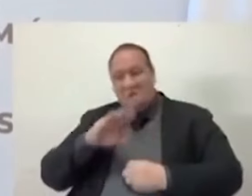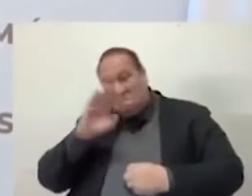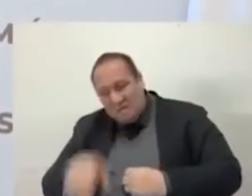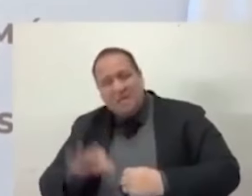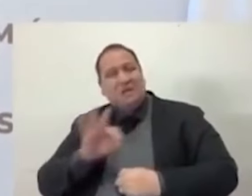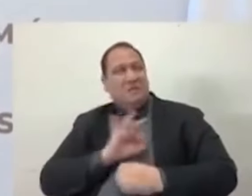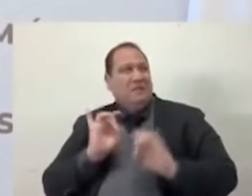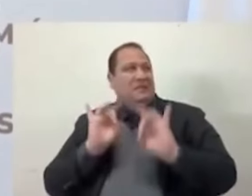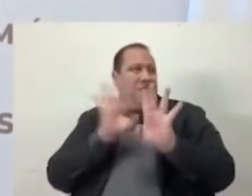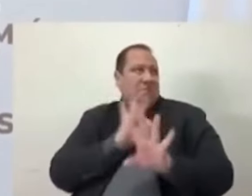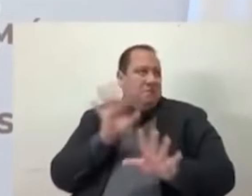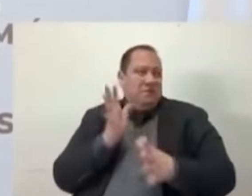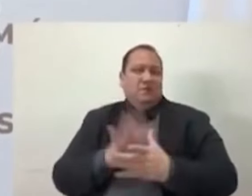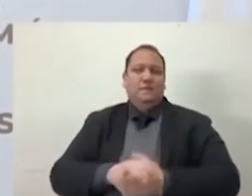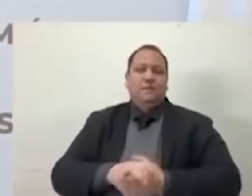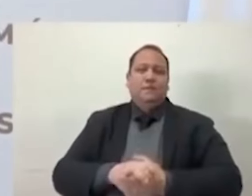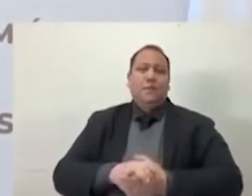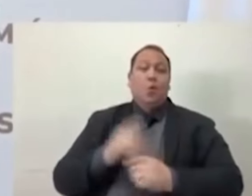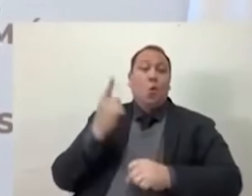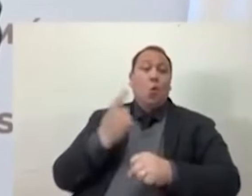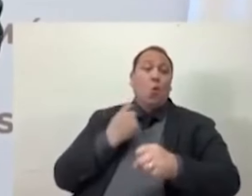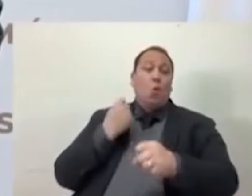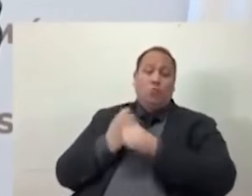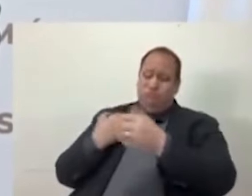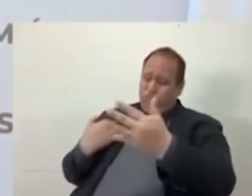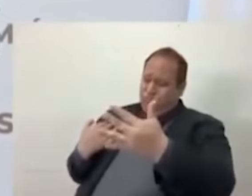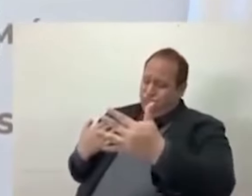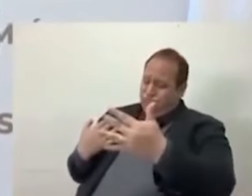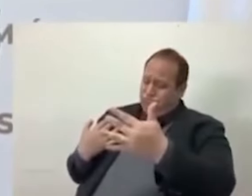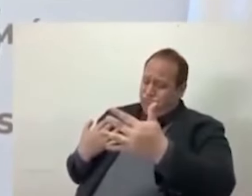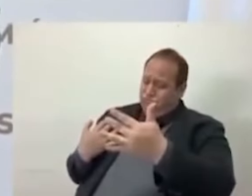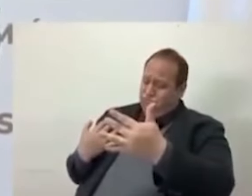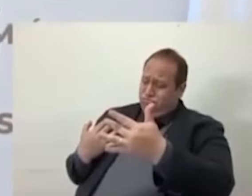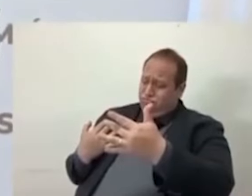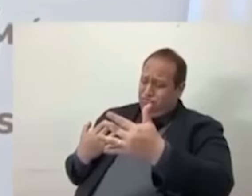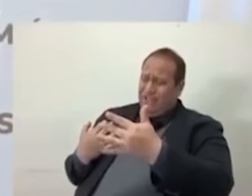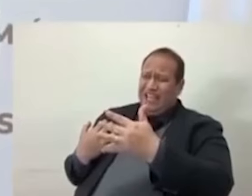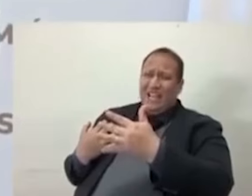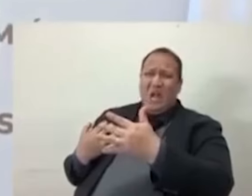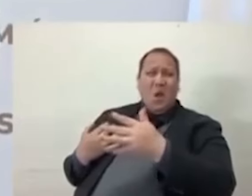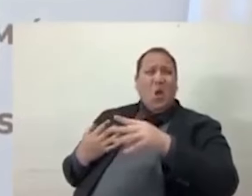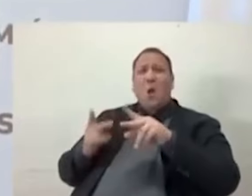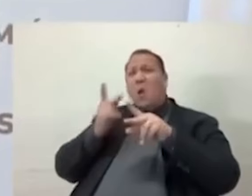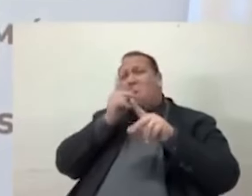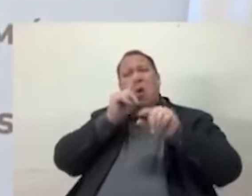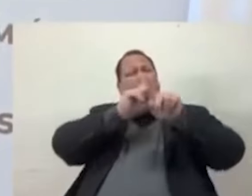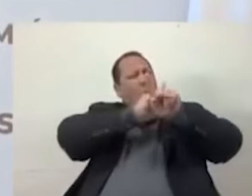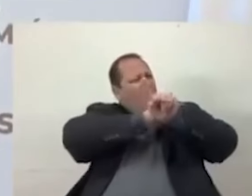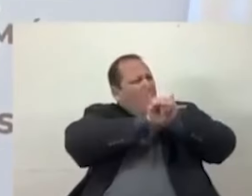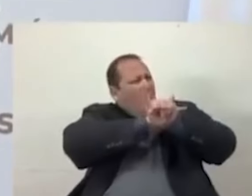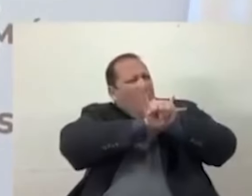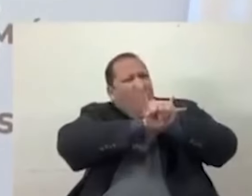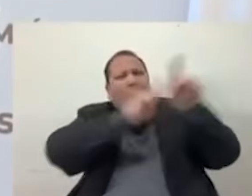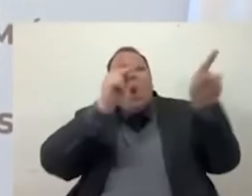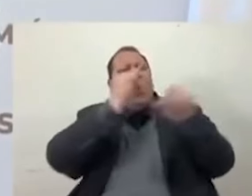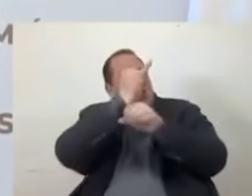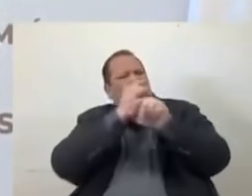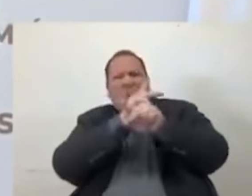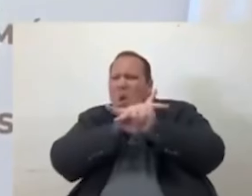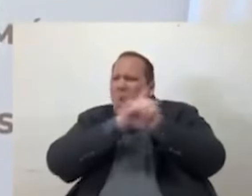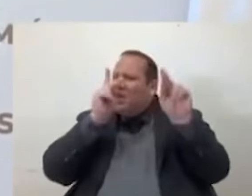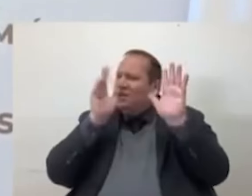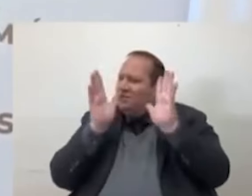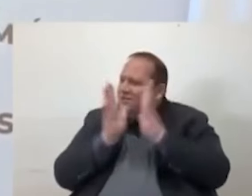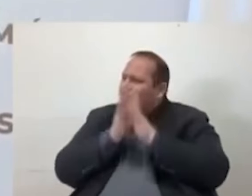La Fiscalía General del Estado logró vincular a proceso a tres individuos acusados de diversos delitos, entre ellos robo de vehículo, narcomenudeo